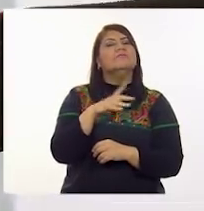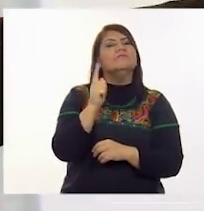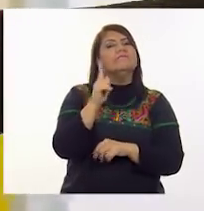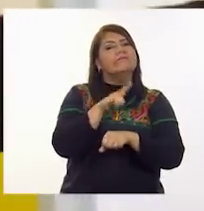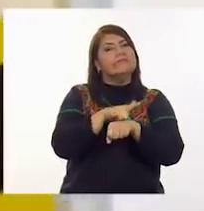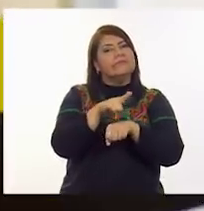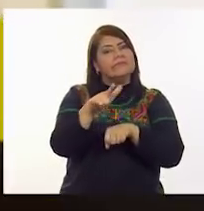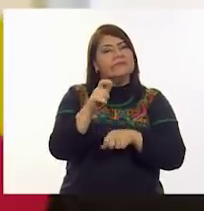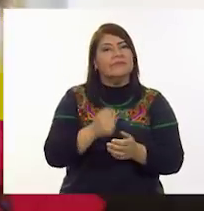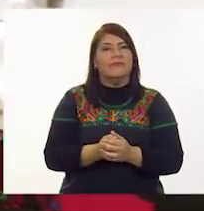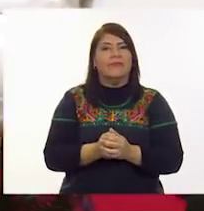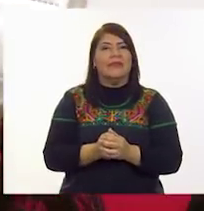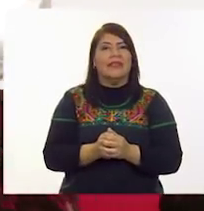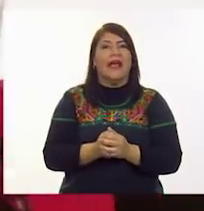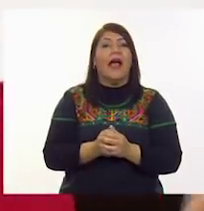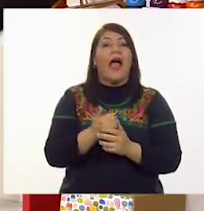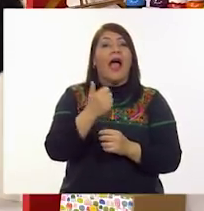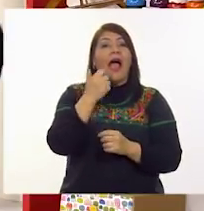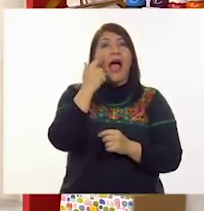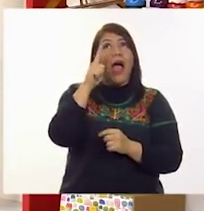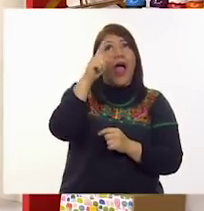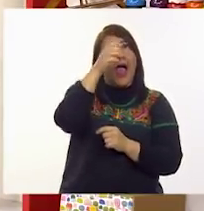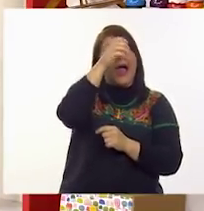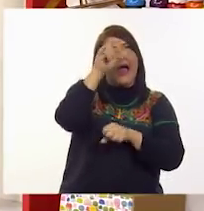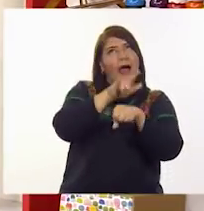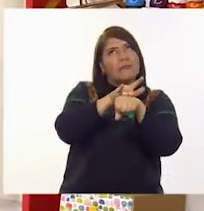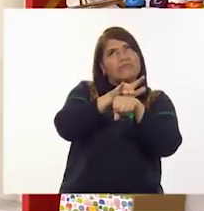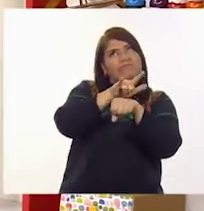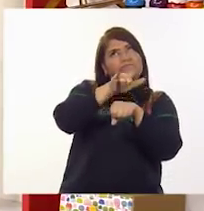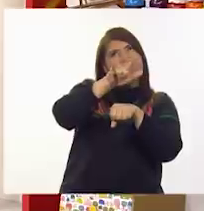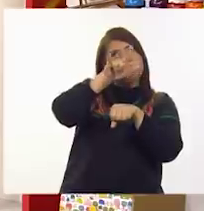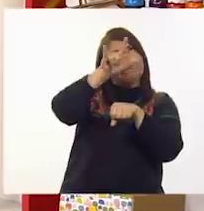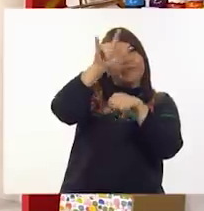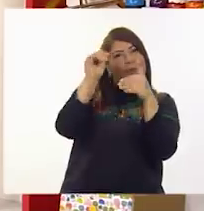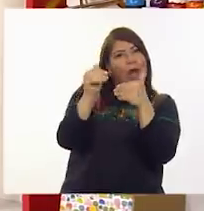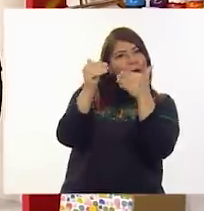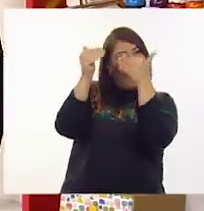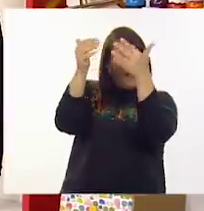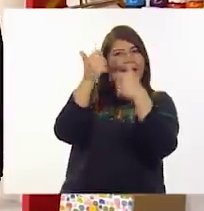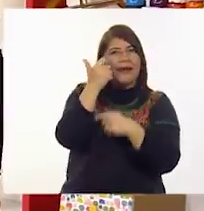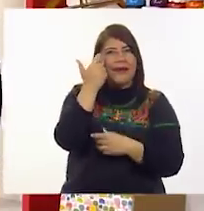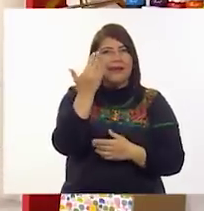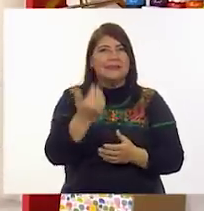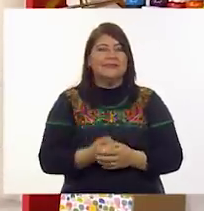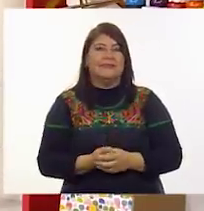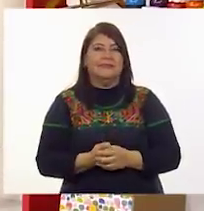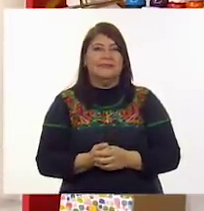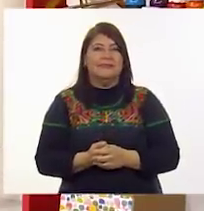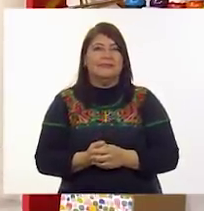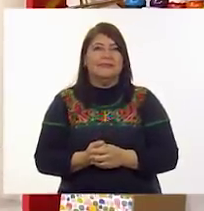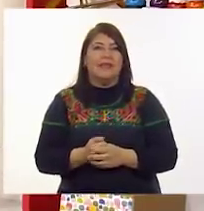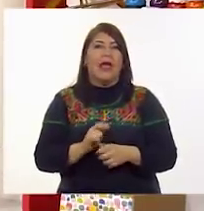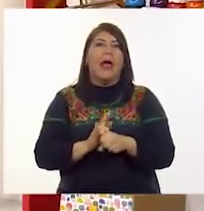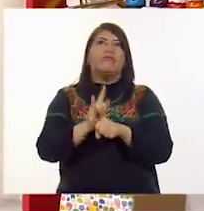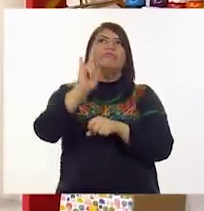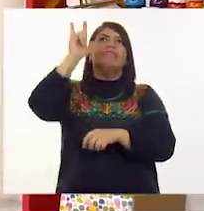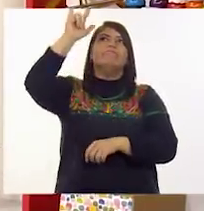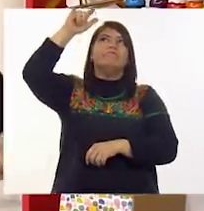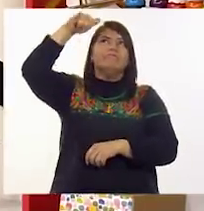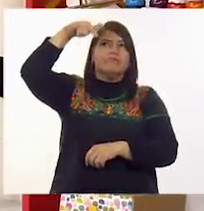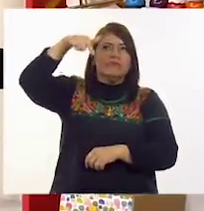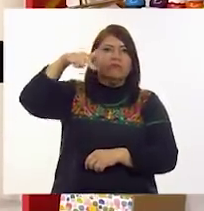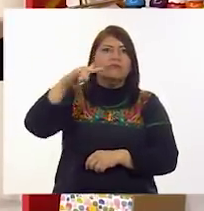un avión que al cielo quería llegar. Y subía